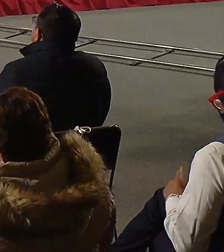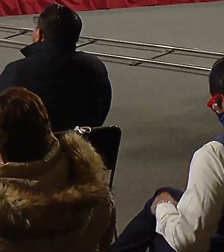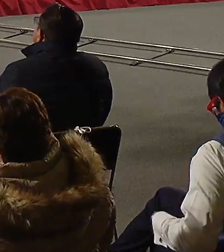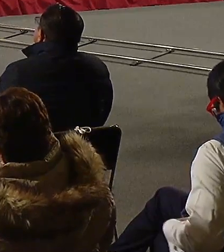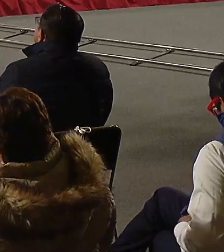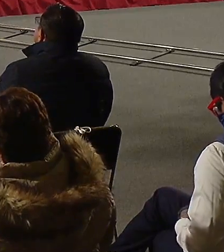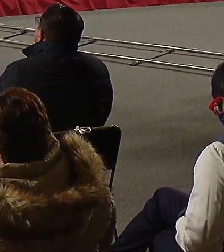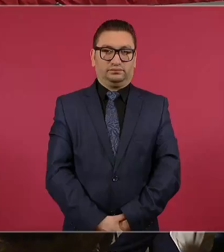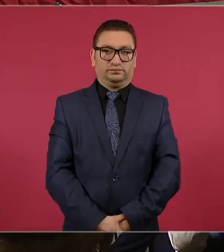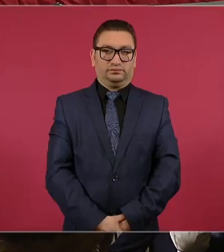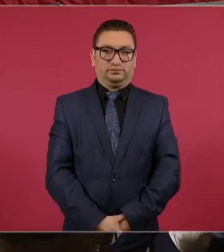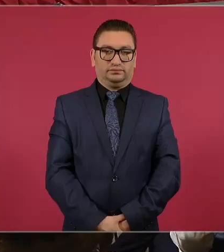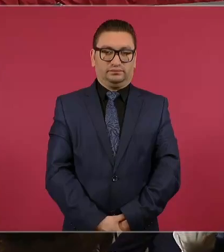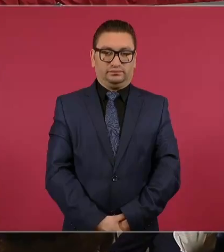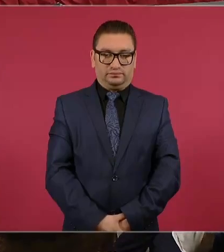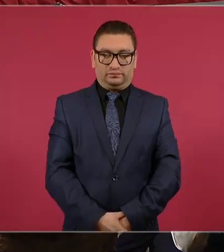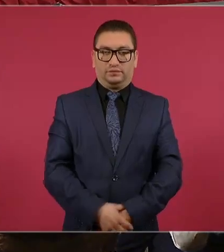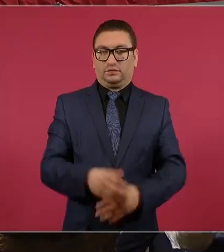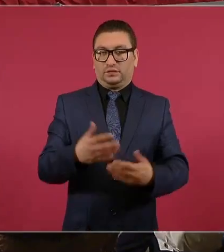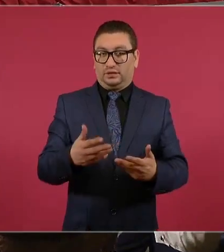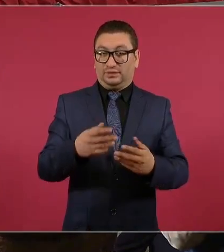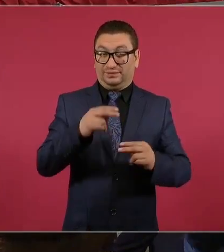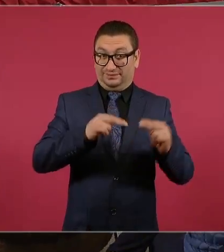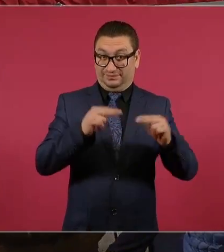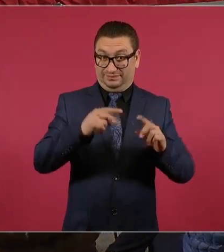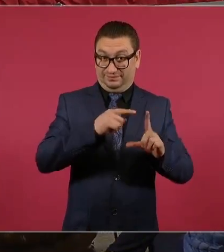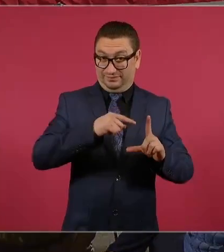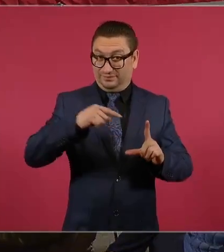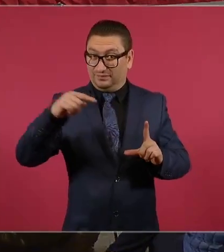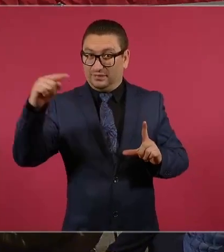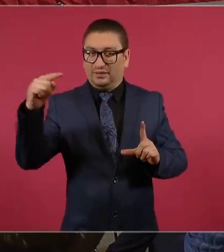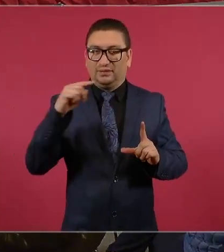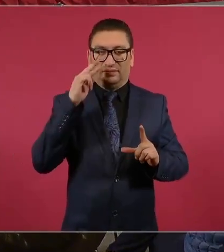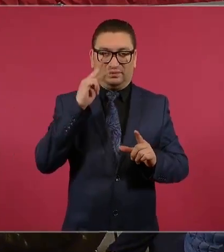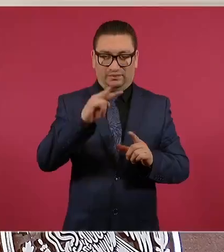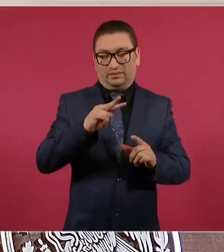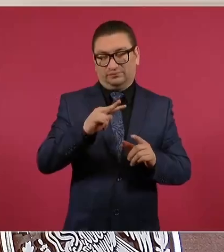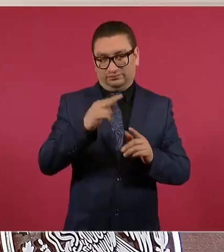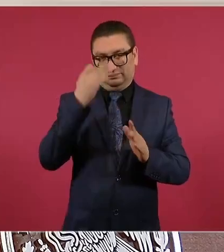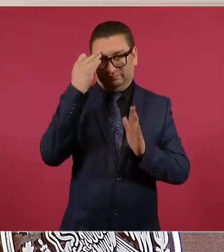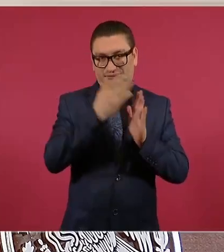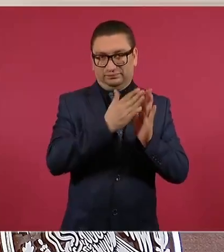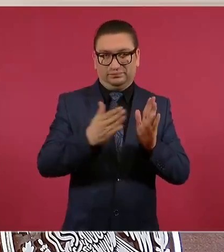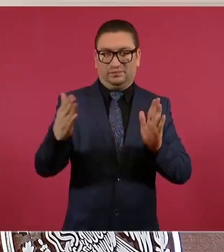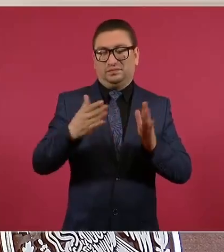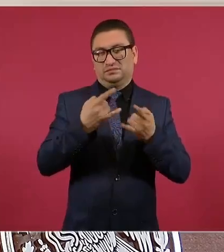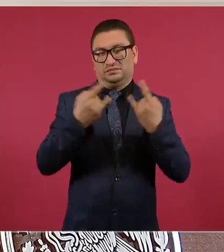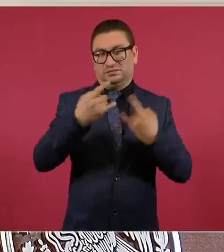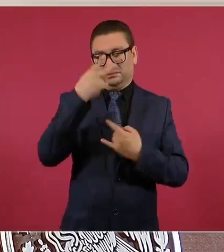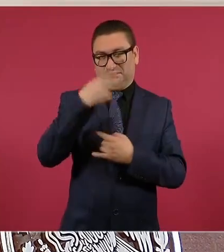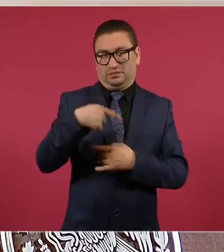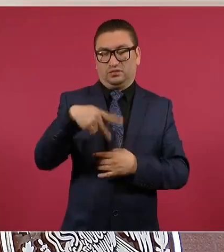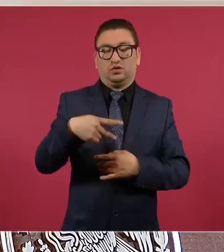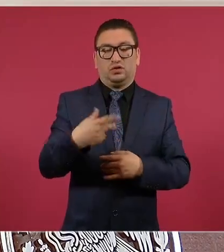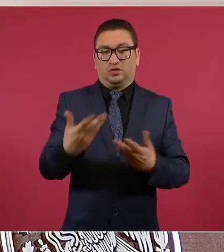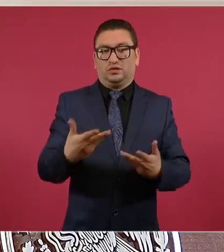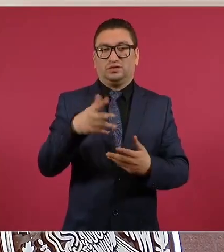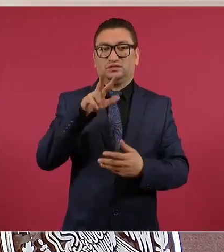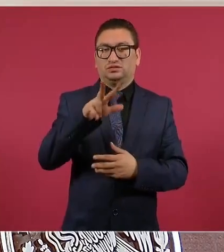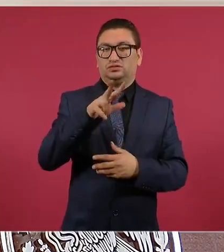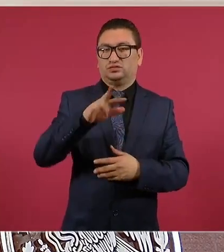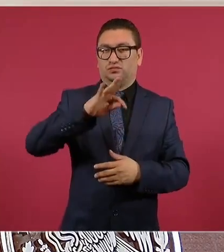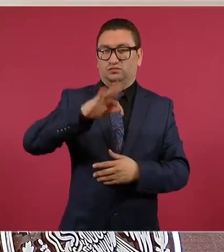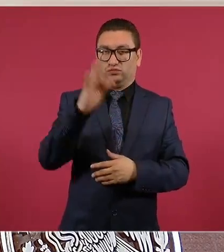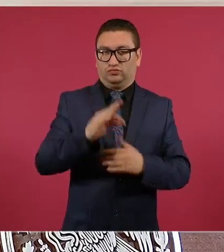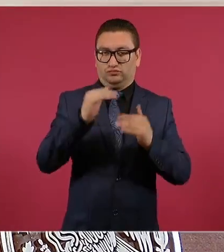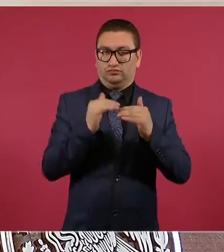83,525 médicos especialistas. Este es el incremento más grande que se tiene para cualquier periodo de la historia de México. Es un incremento del